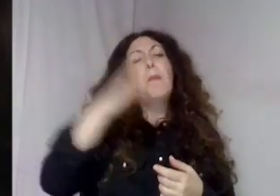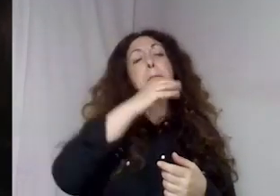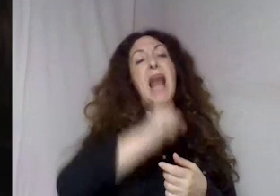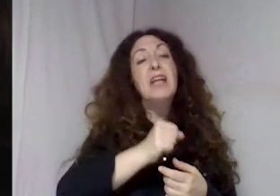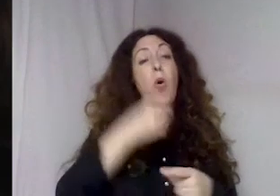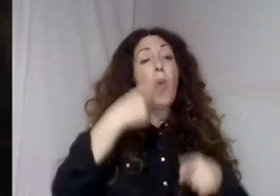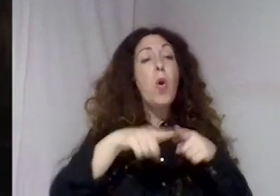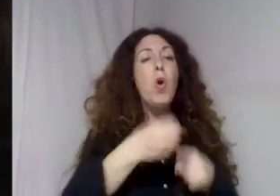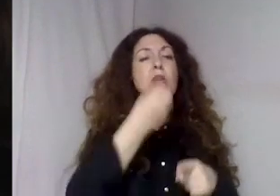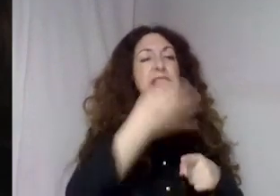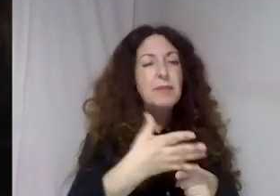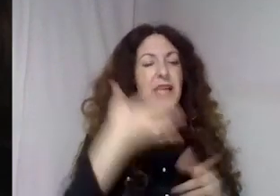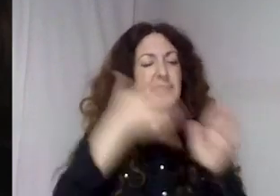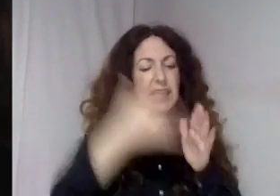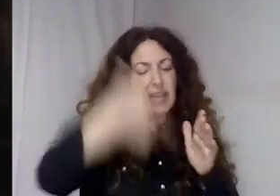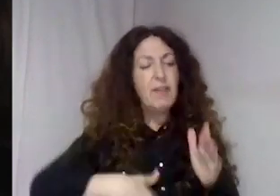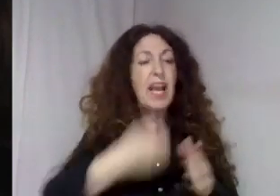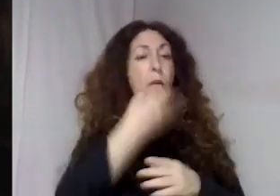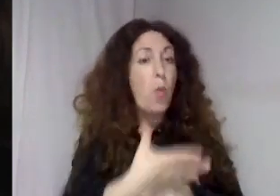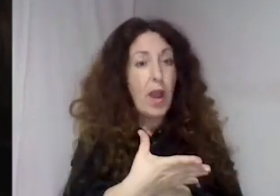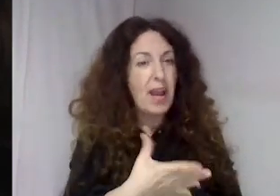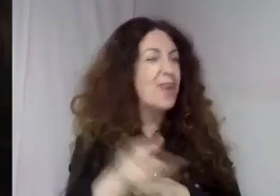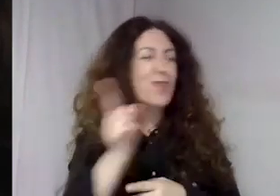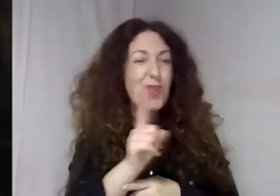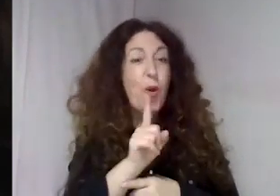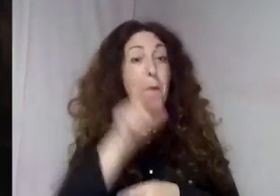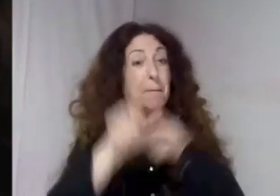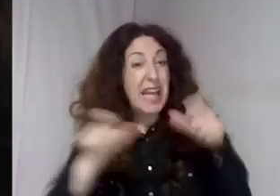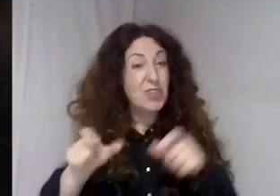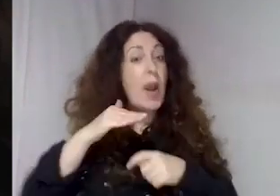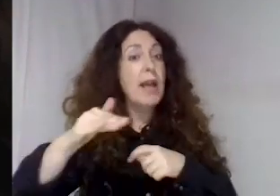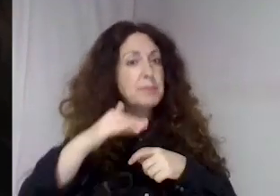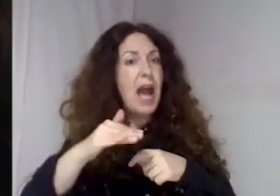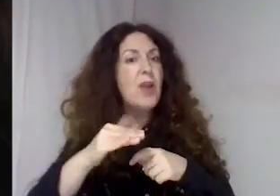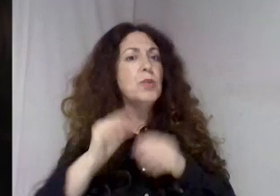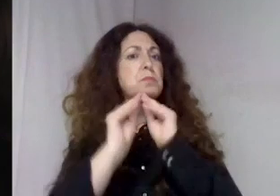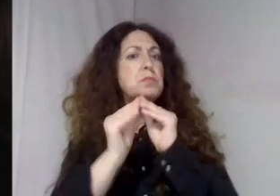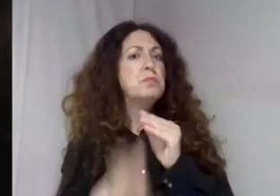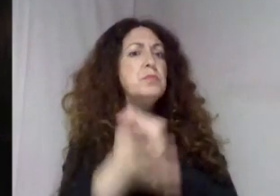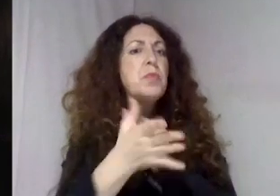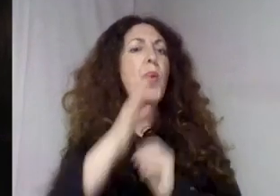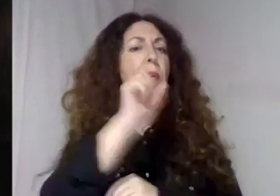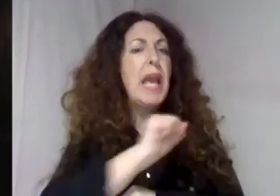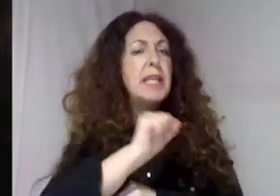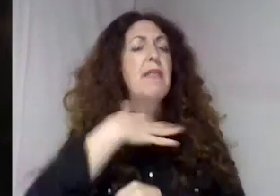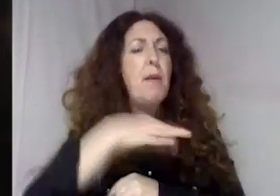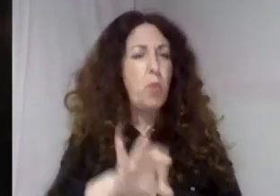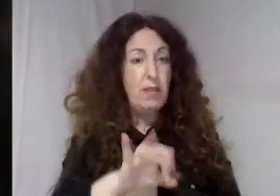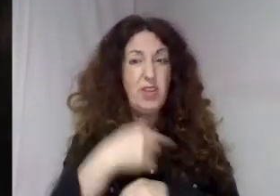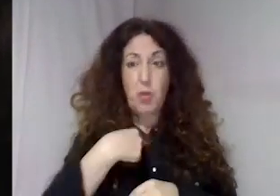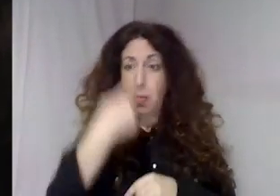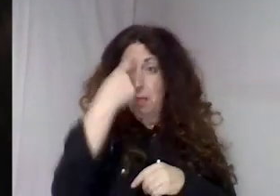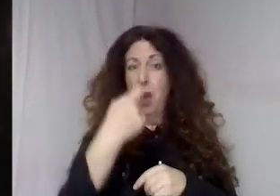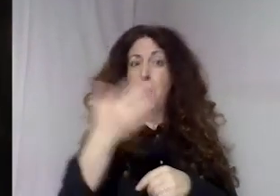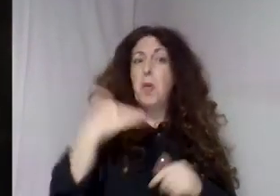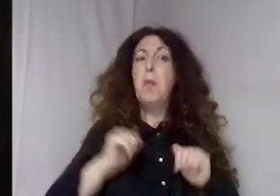era analizar la independencia de las conductas inmorales o socialmente reprobables o censurables